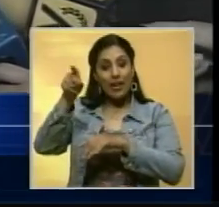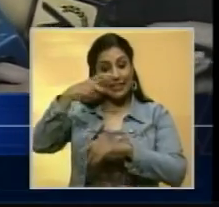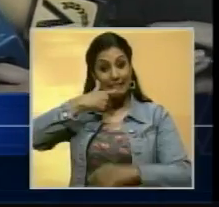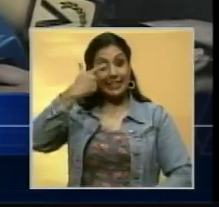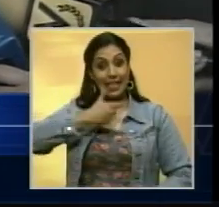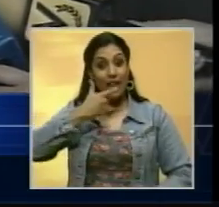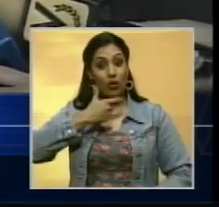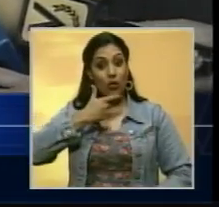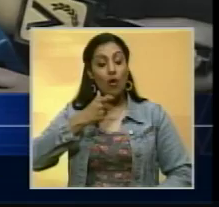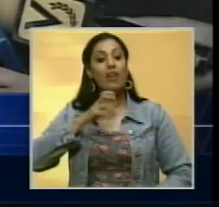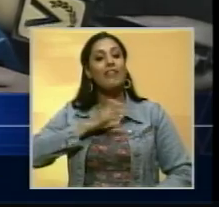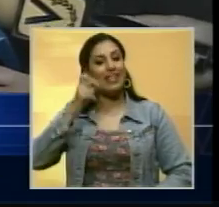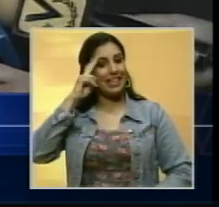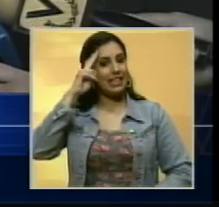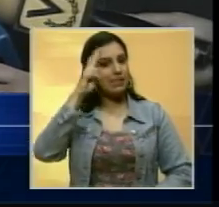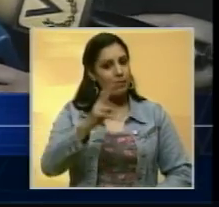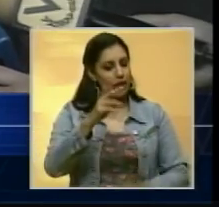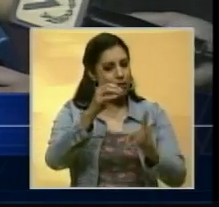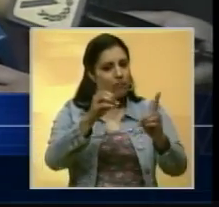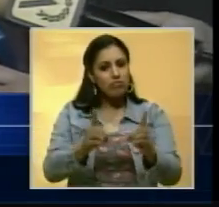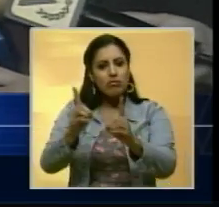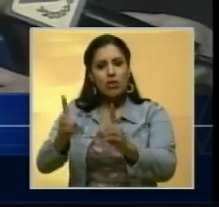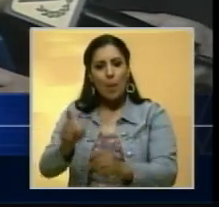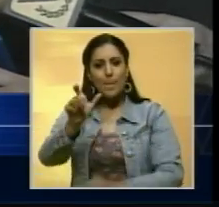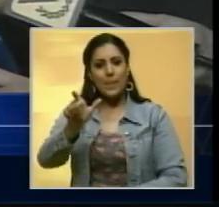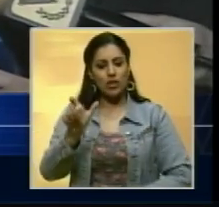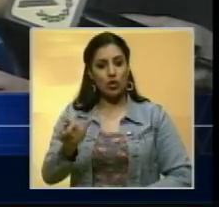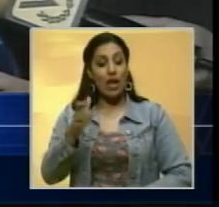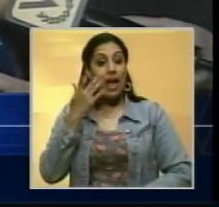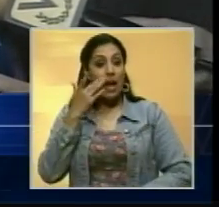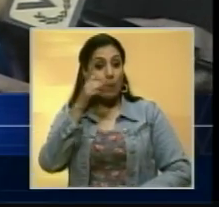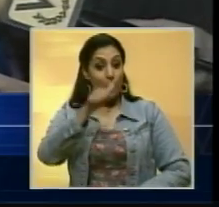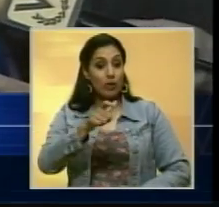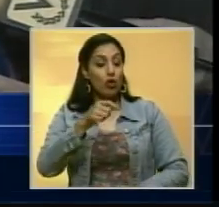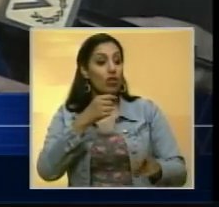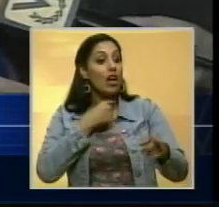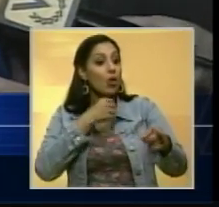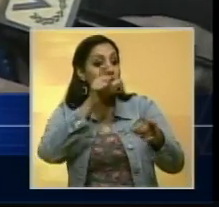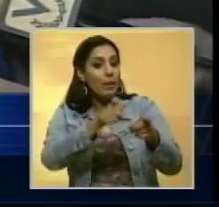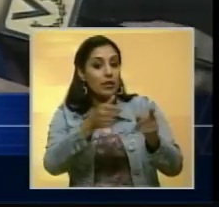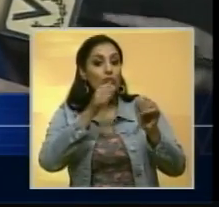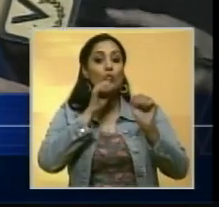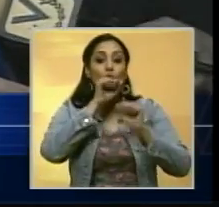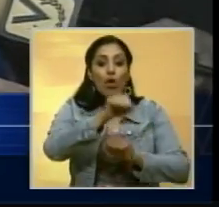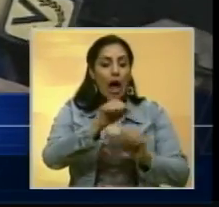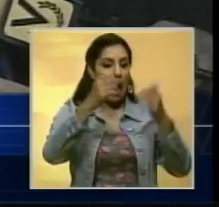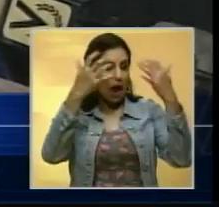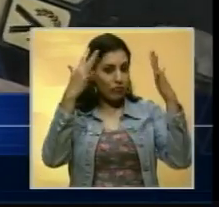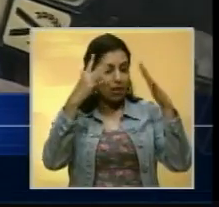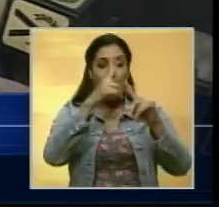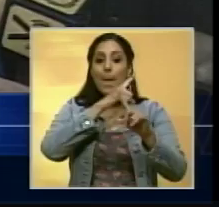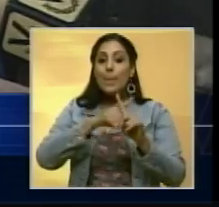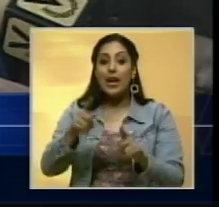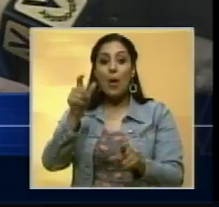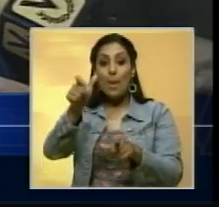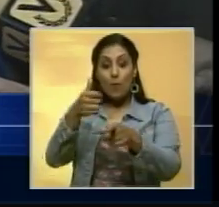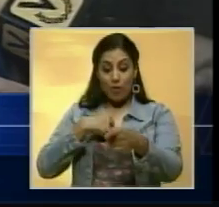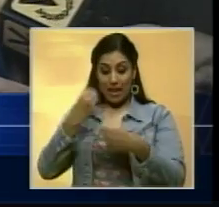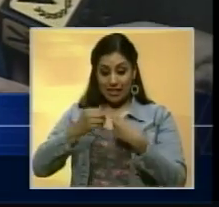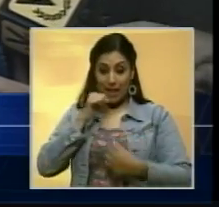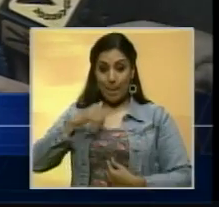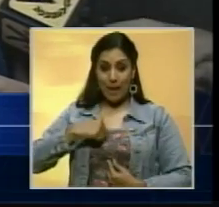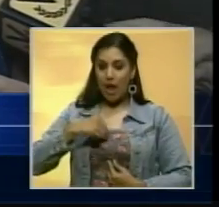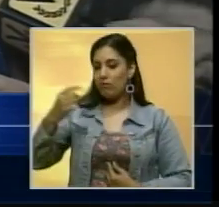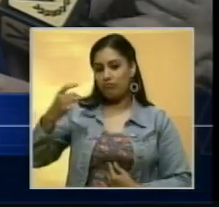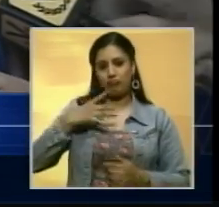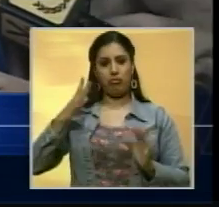serios tenemos que respetar a la gente. Si la gente ama a Evelyn, que la aplauda. Pero si Evelyn lo ha hecho mal, que me saquen. Y